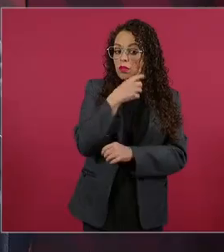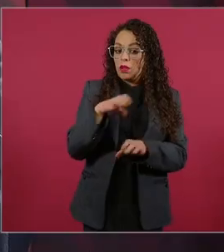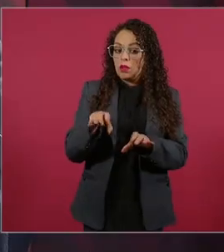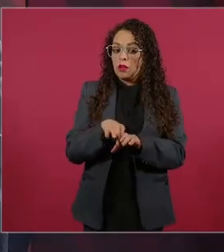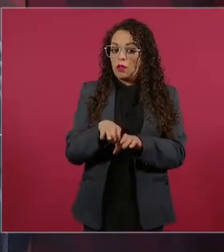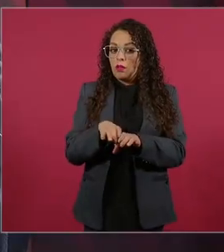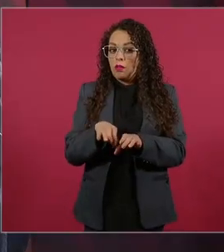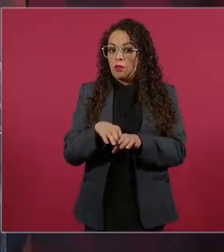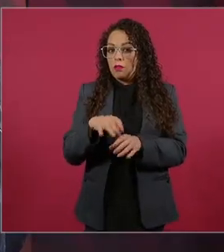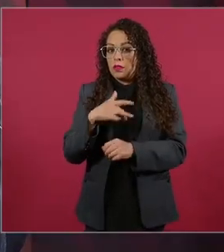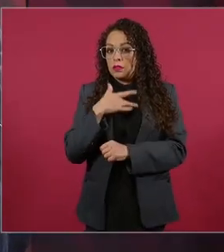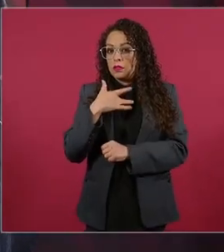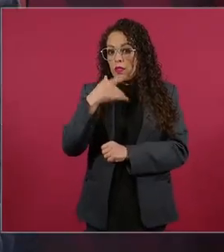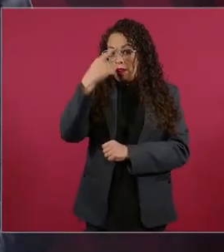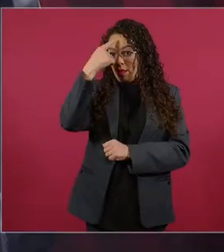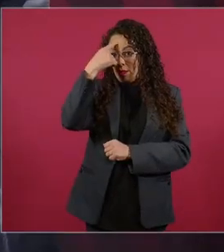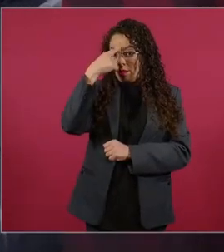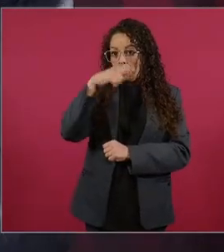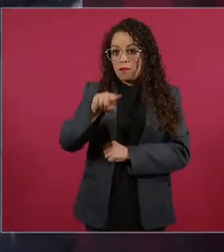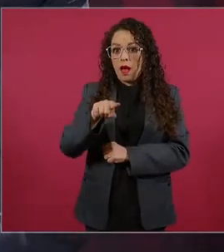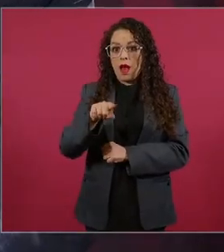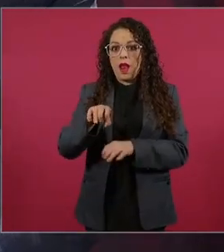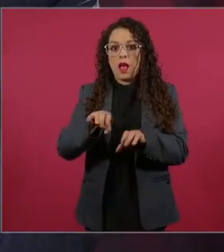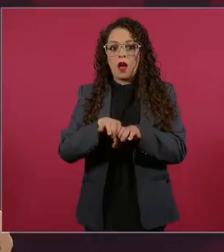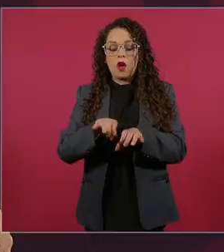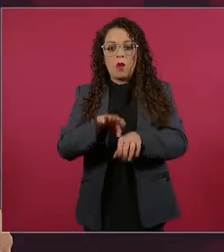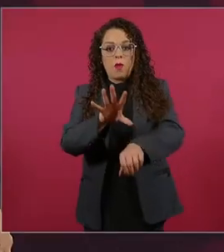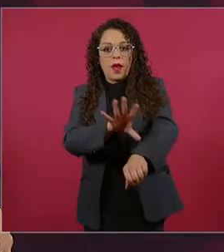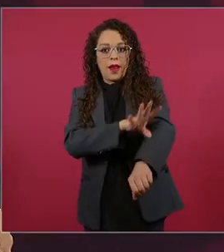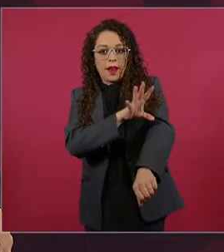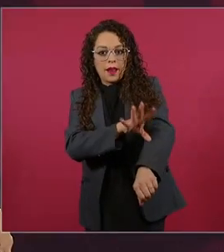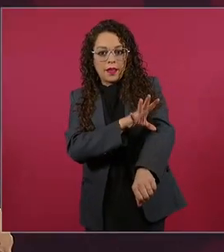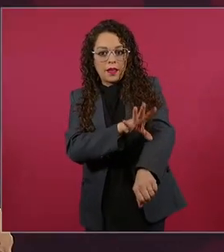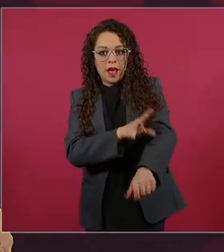de avanzada en cuanto al manejo energético,